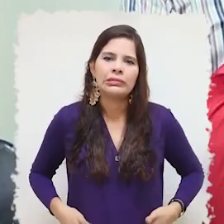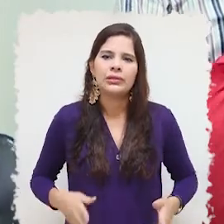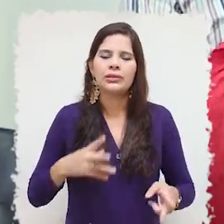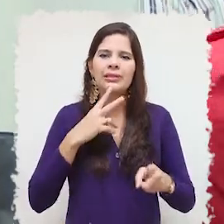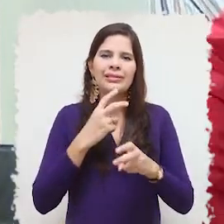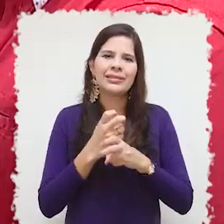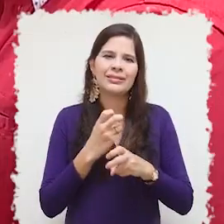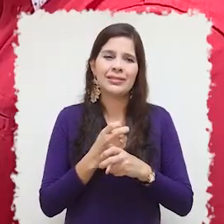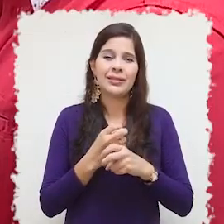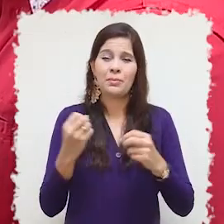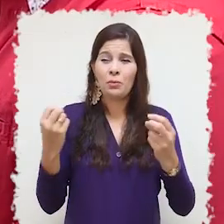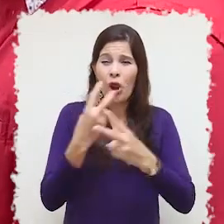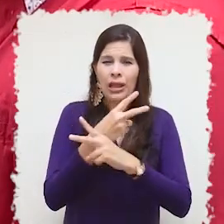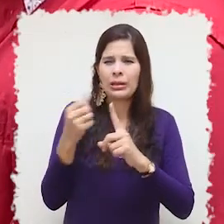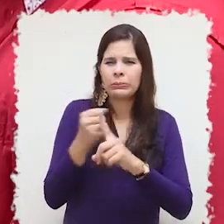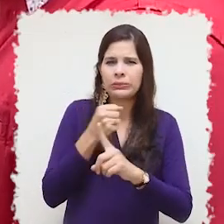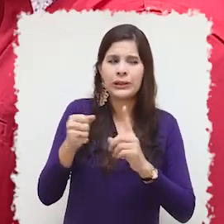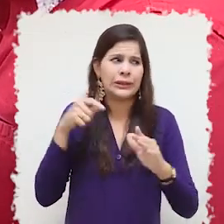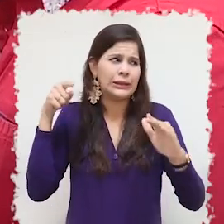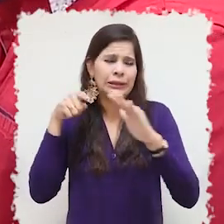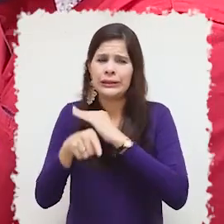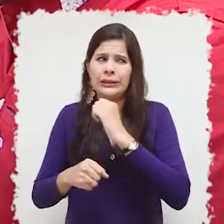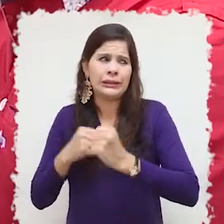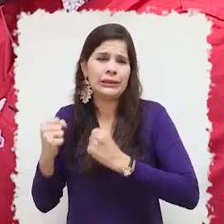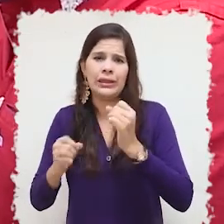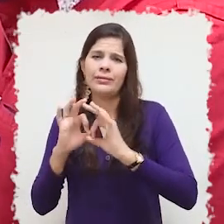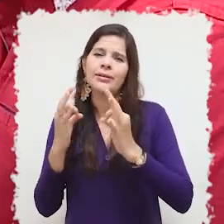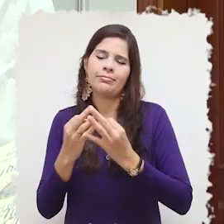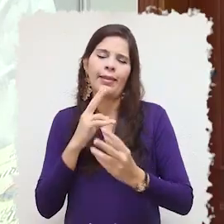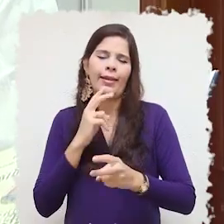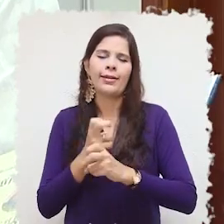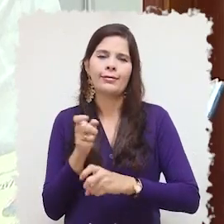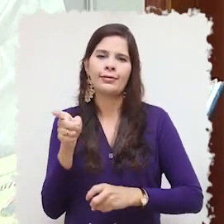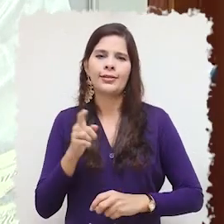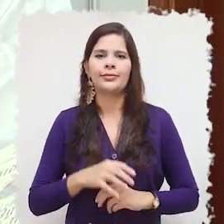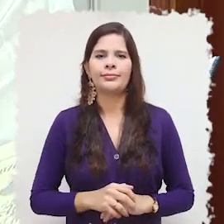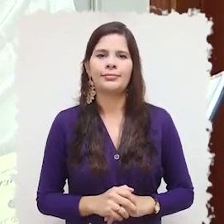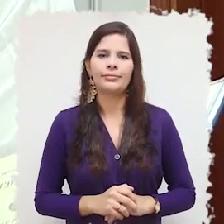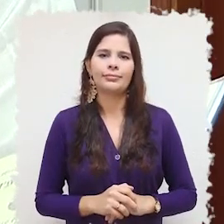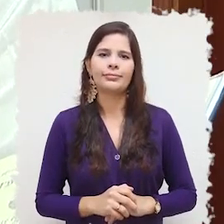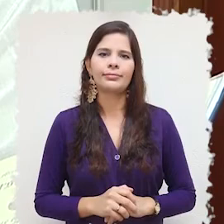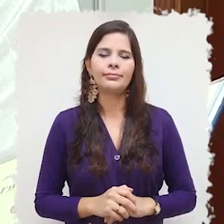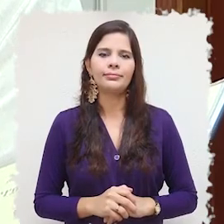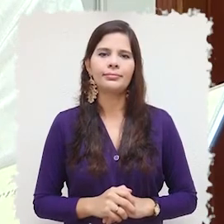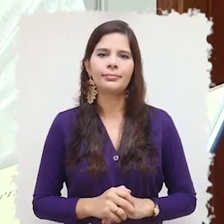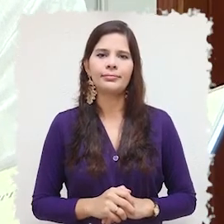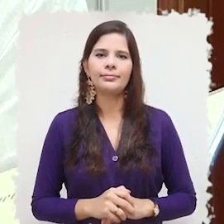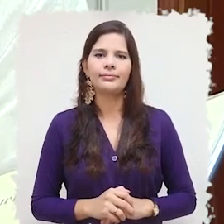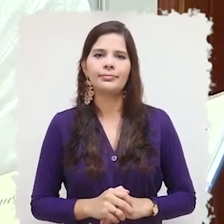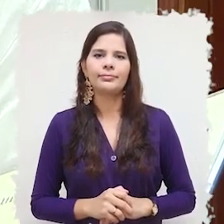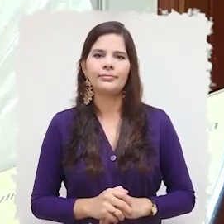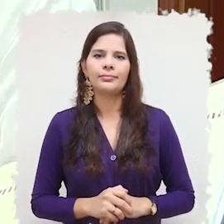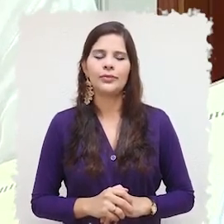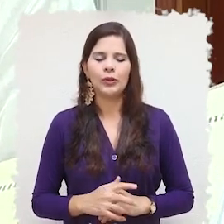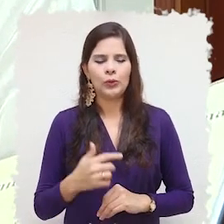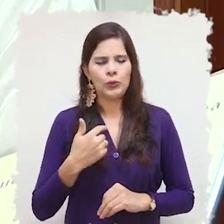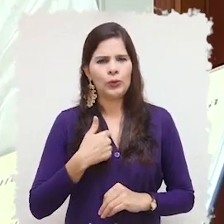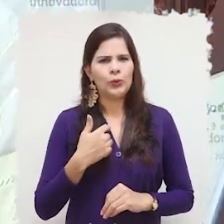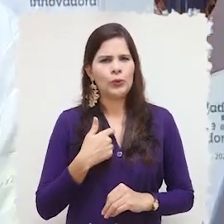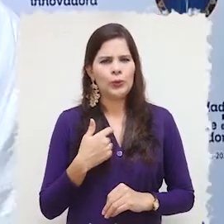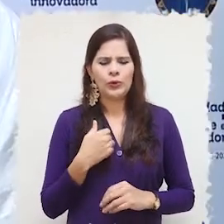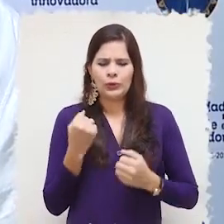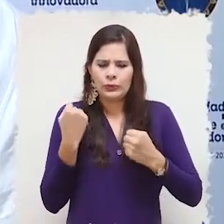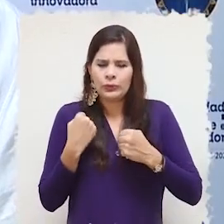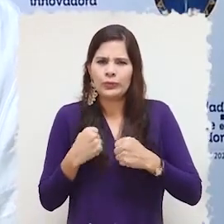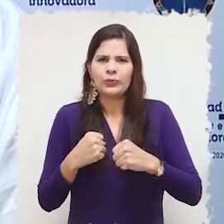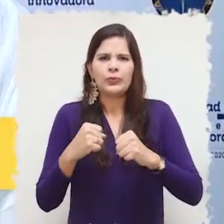económica y episodios de violencia que implicaron el desplazamiento de su familia. Cumplir este escalón,